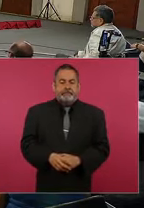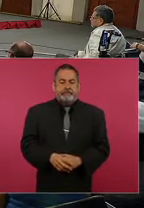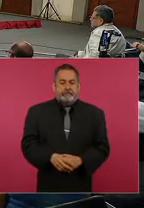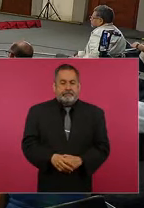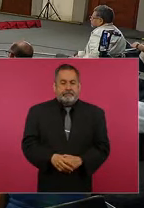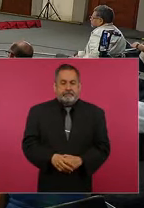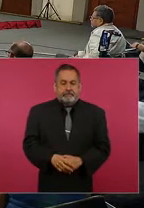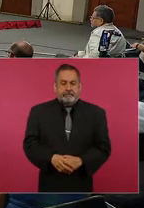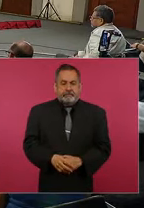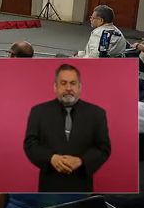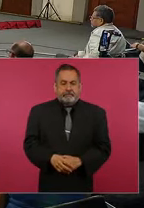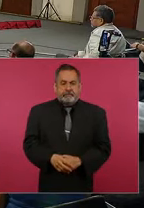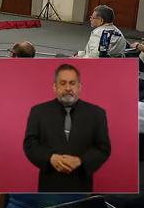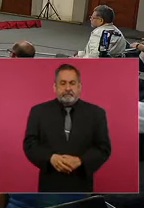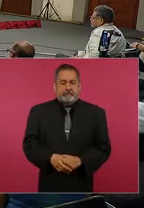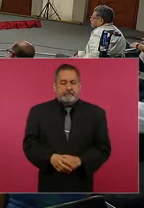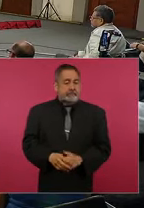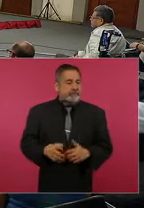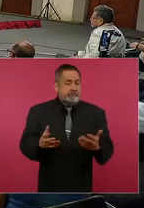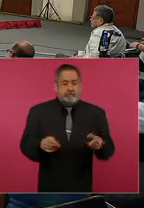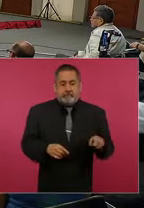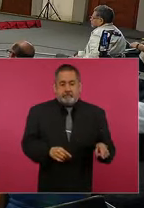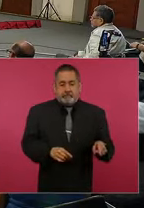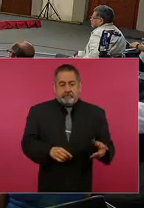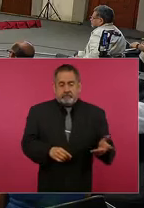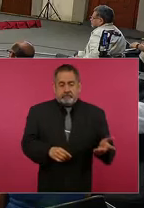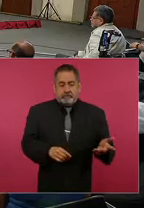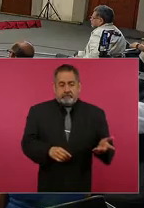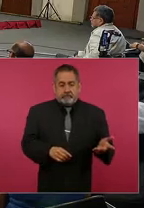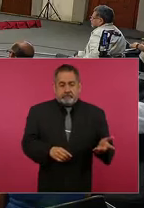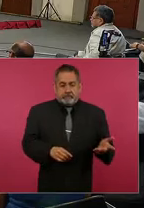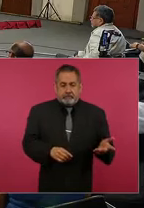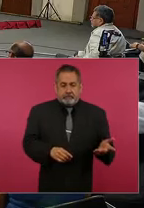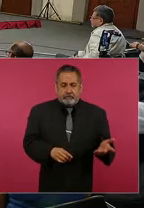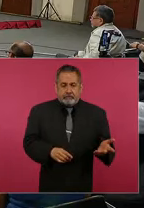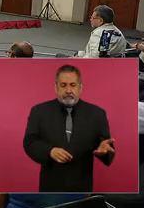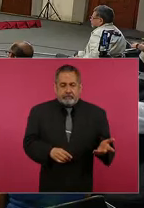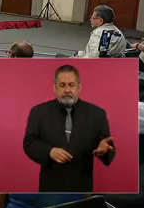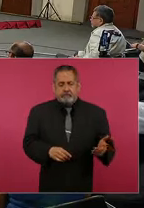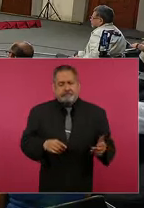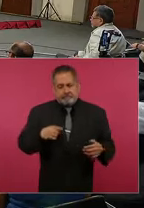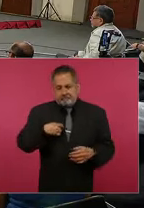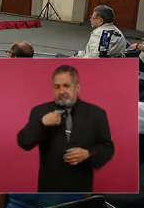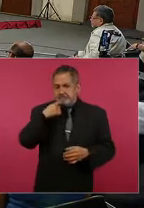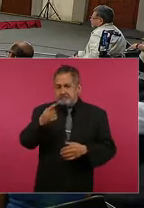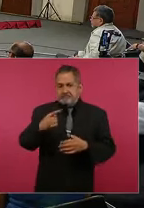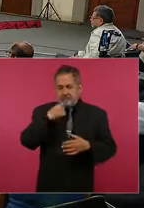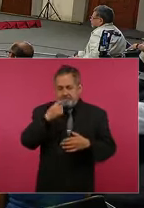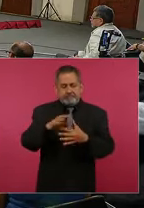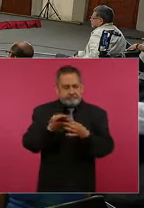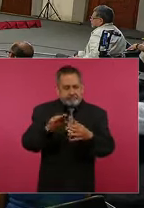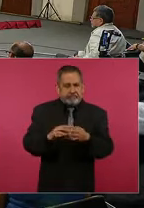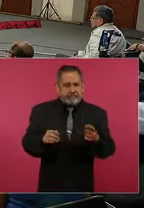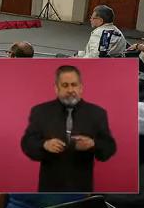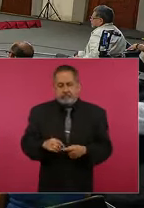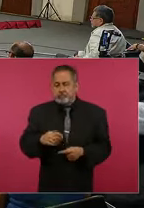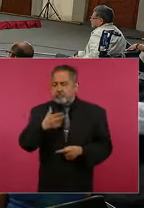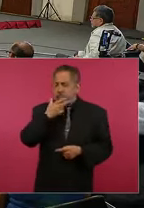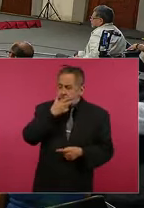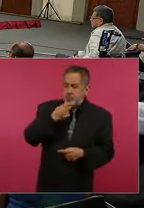Entonces, aquí la gente, yo siempre hablo de que el hombre y la